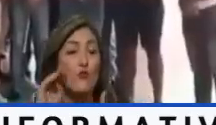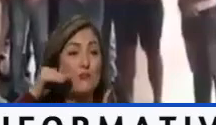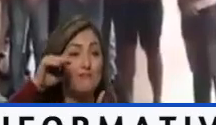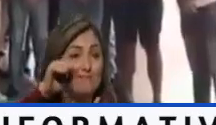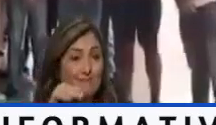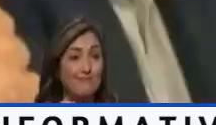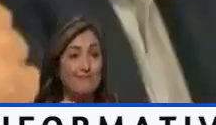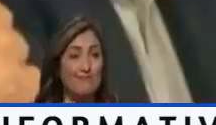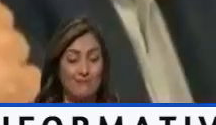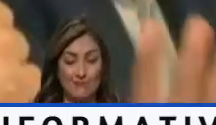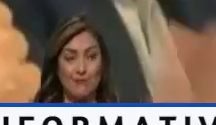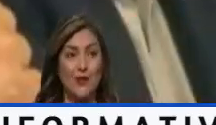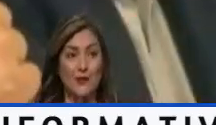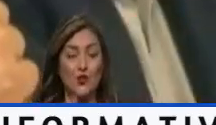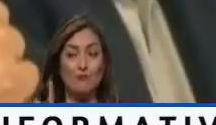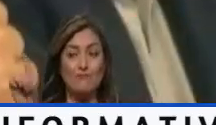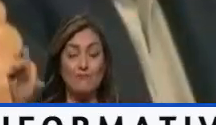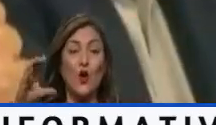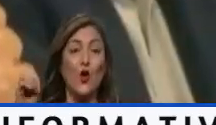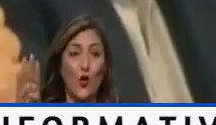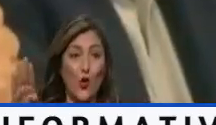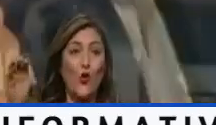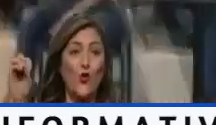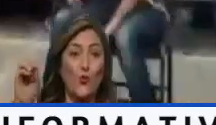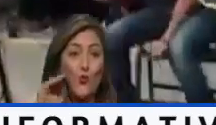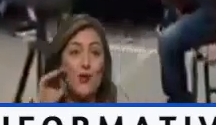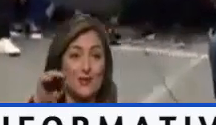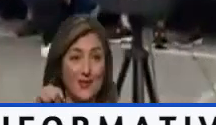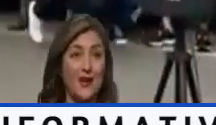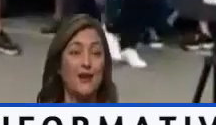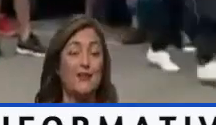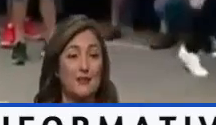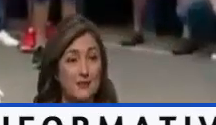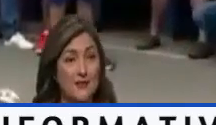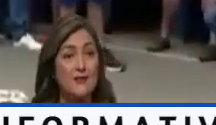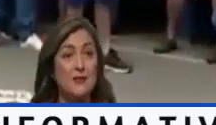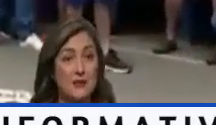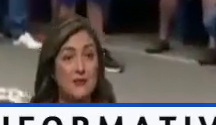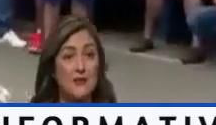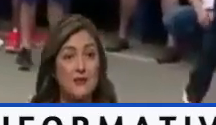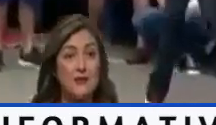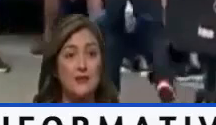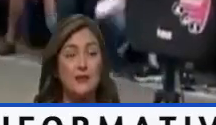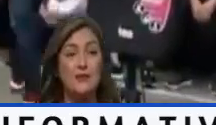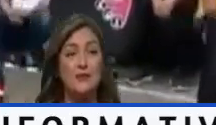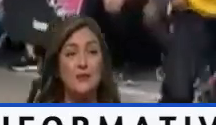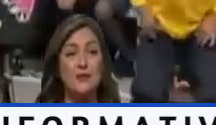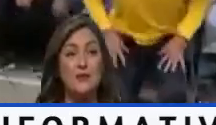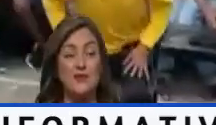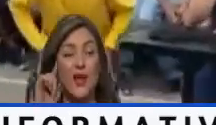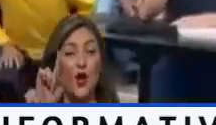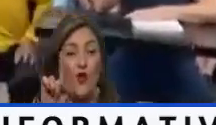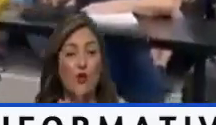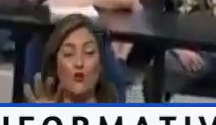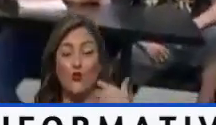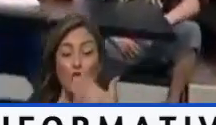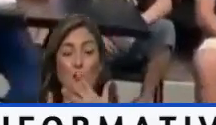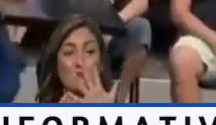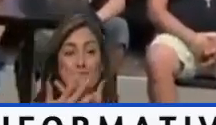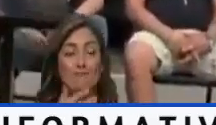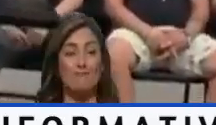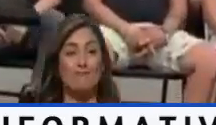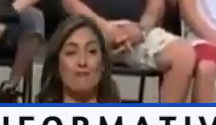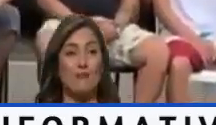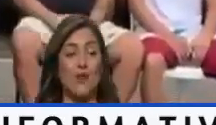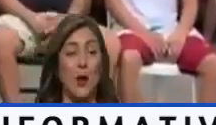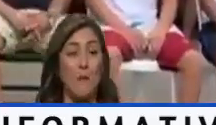al recién posesionado director del SNAI, Fausto Cobo. Un mensaje acordado. La paz y la tranquilidad están